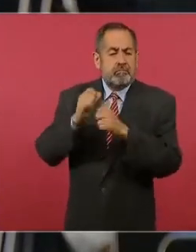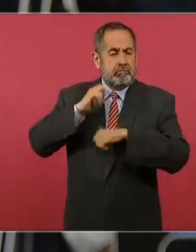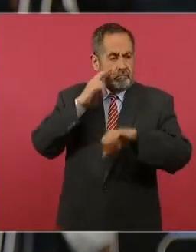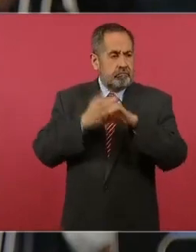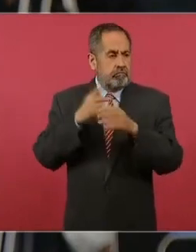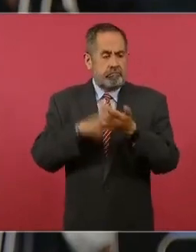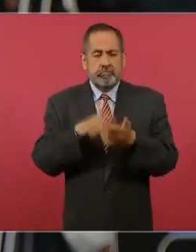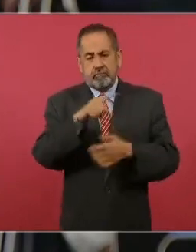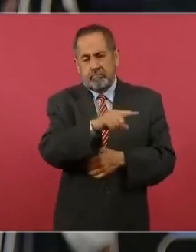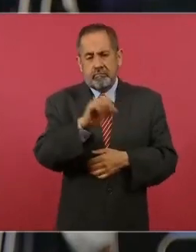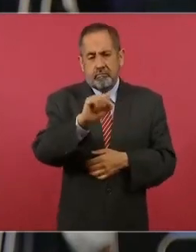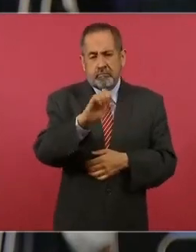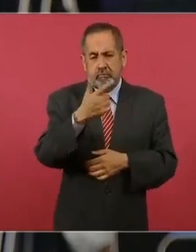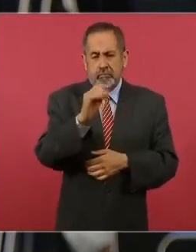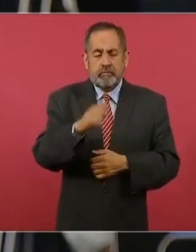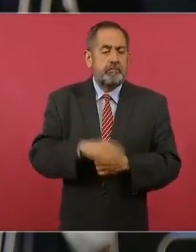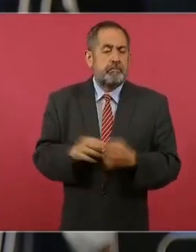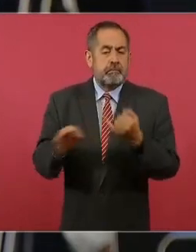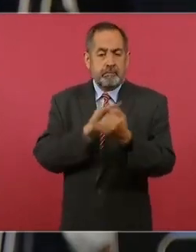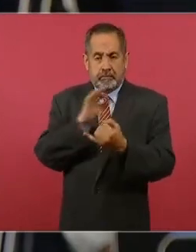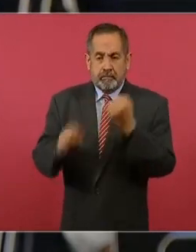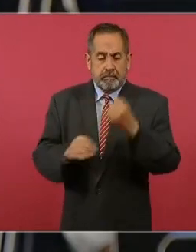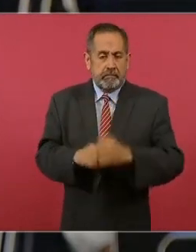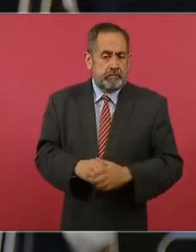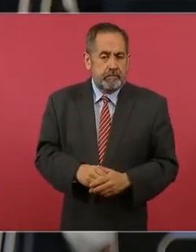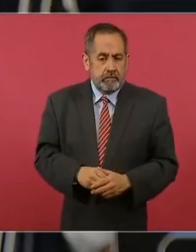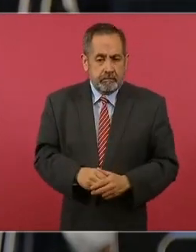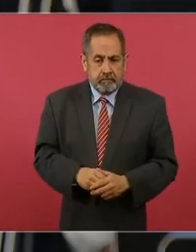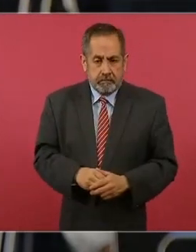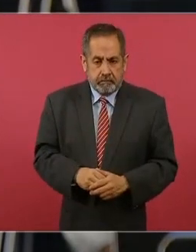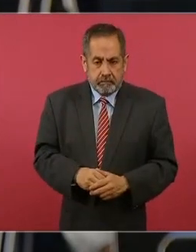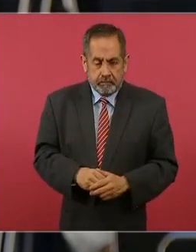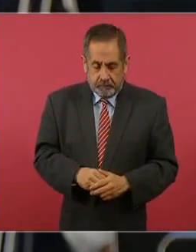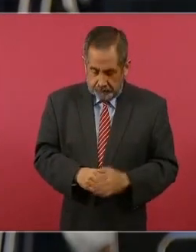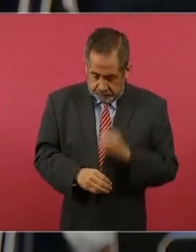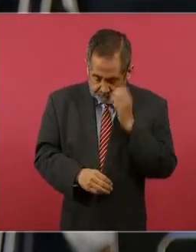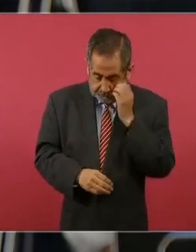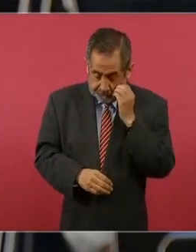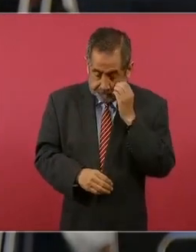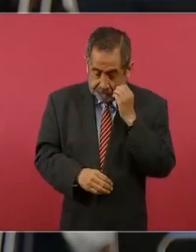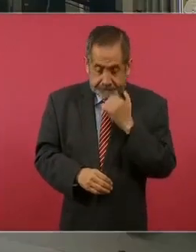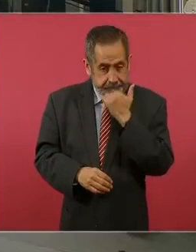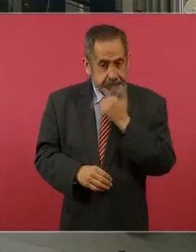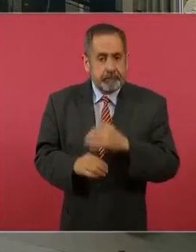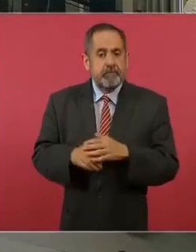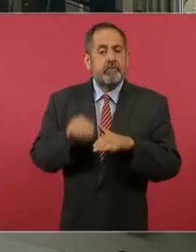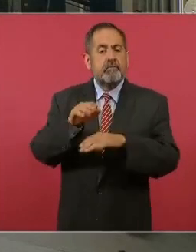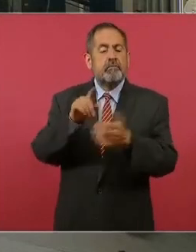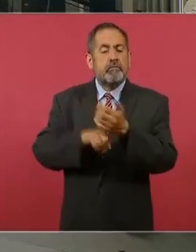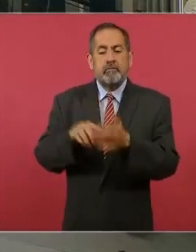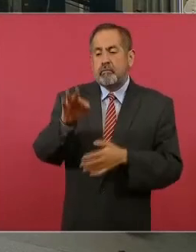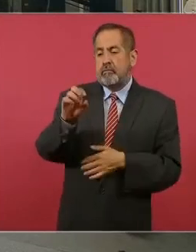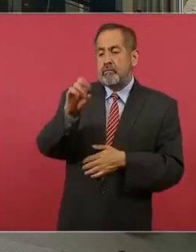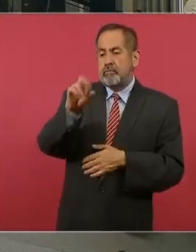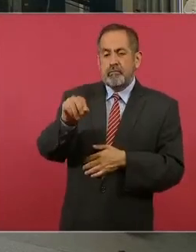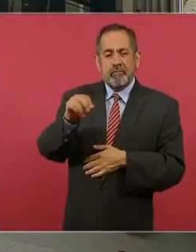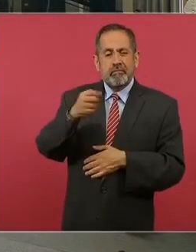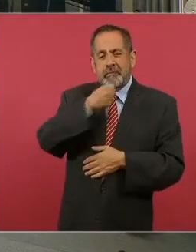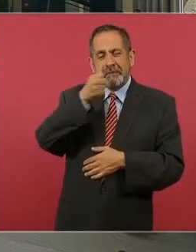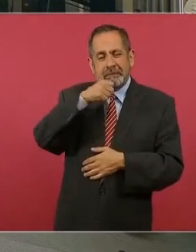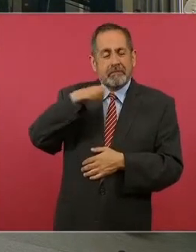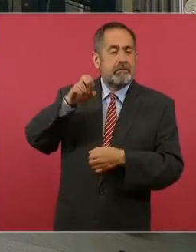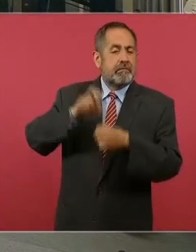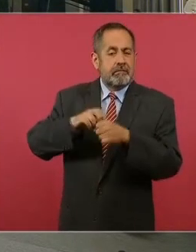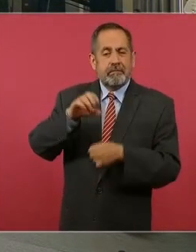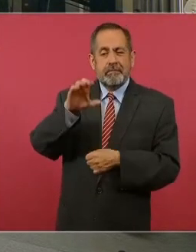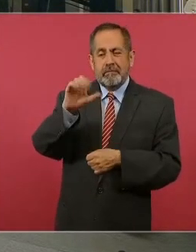dependencia correspondiente. Y ya por último, el tema que le expuse sobre el Faro Viejo, el emblema de Cabo San Lucas,